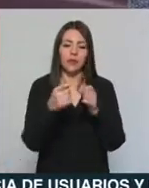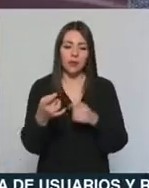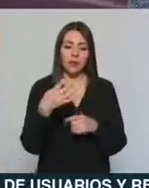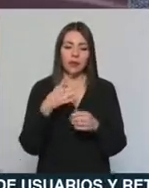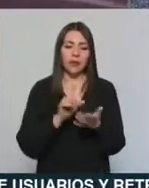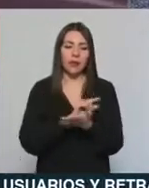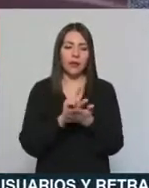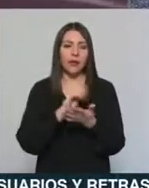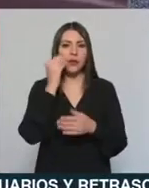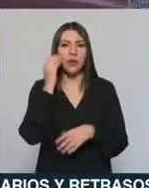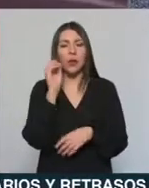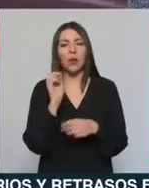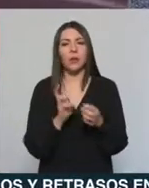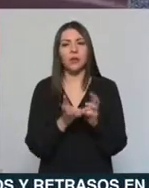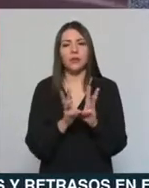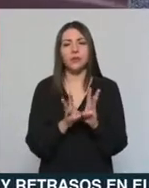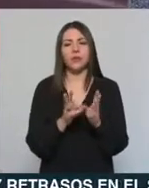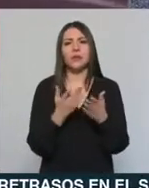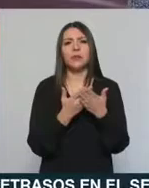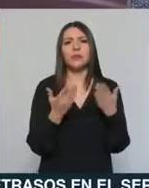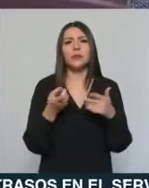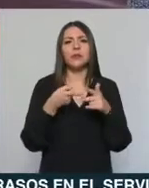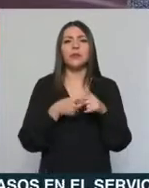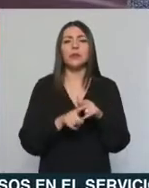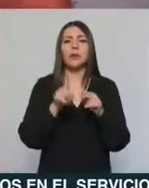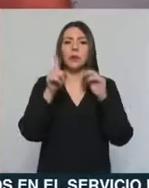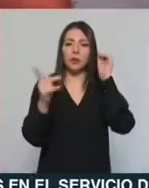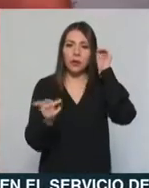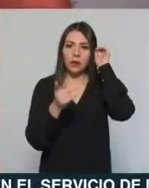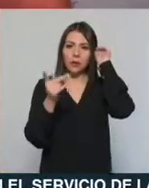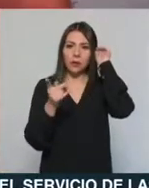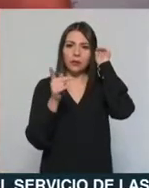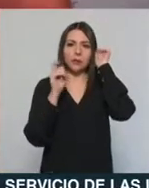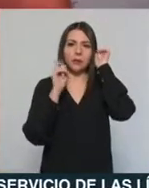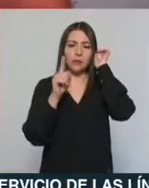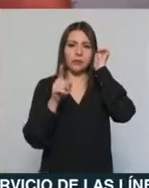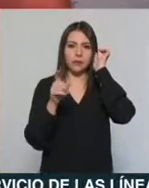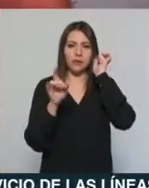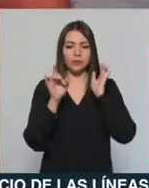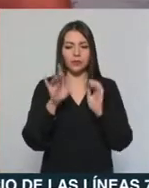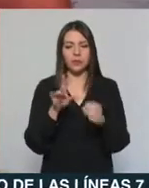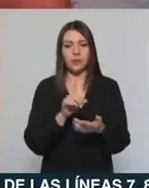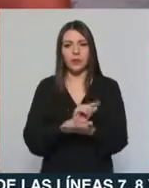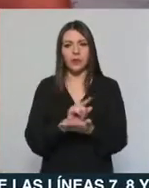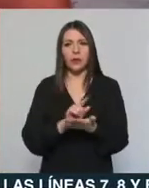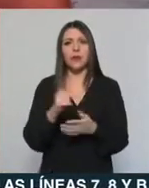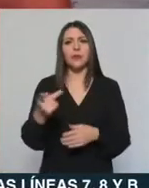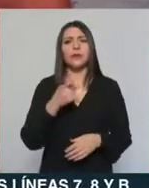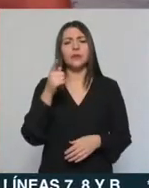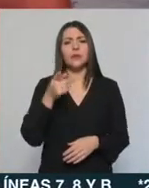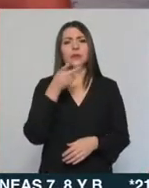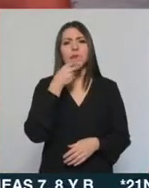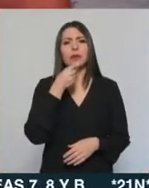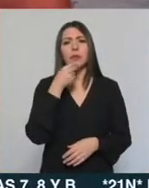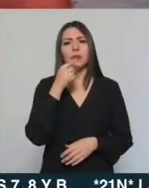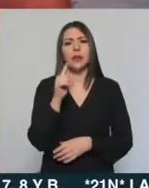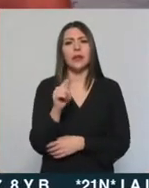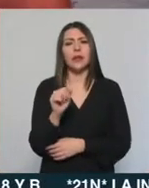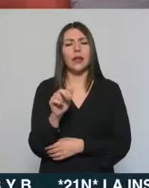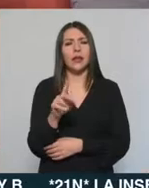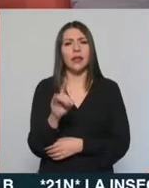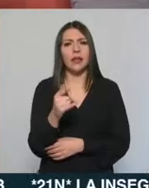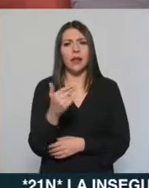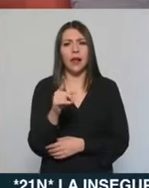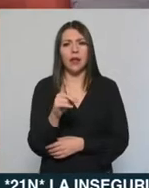Facebook y vía WhatsApp. Si le parece, juez, comenzamos con una pregunta vía Twitter. Nos preguntan, el usuario Tardígrado, si yo quiero